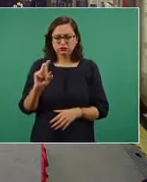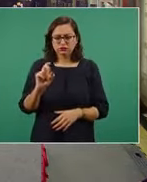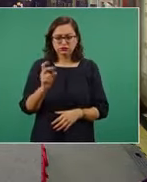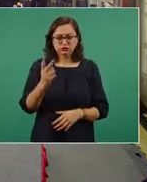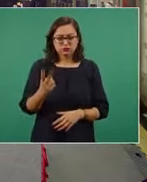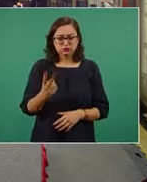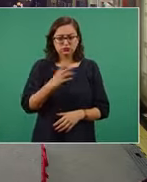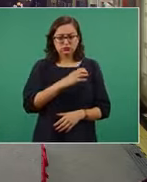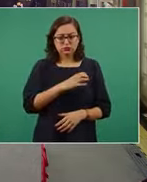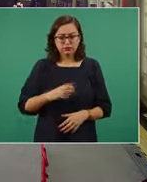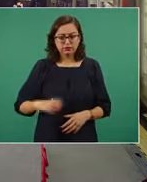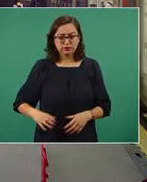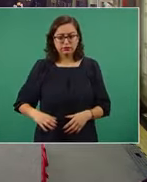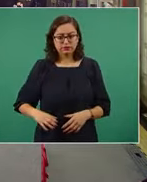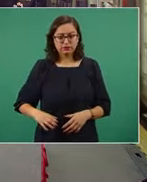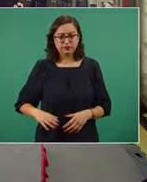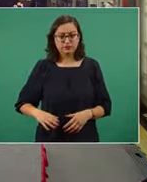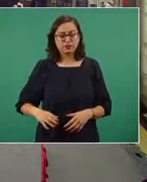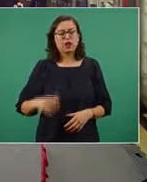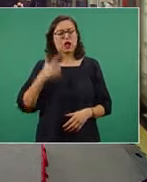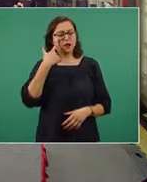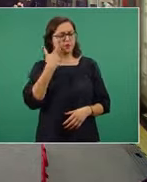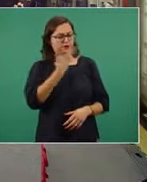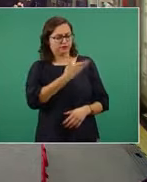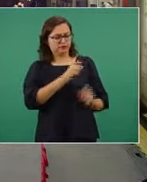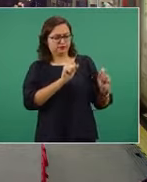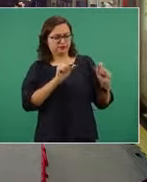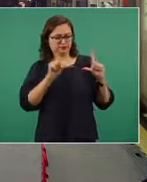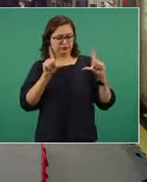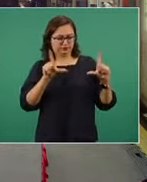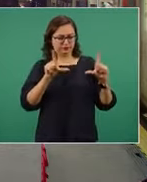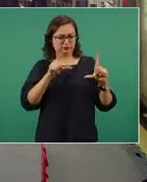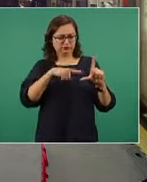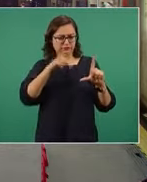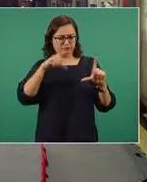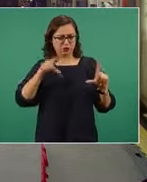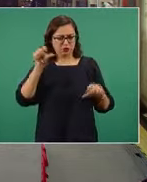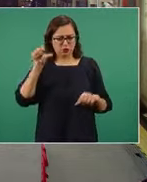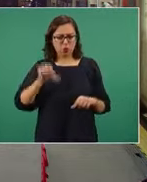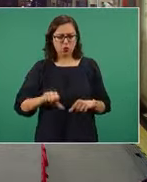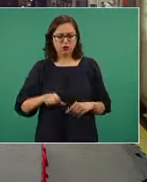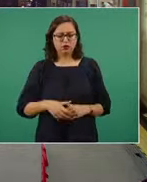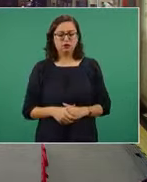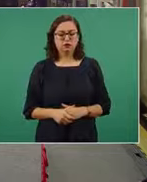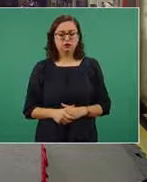candidatos. A ver, ¿por qué no pones la gráfica de hoy?